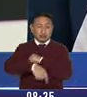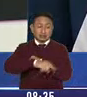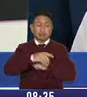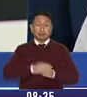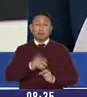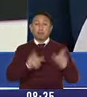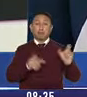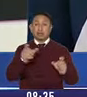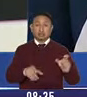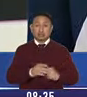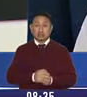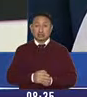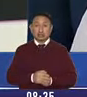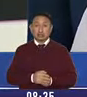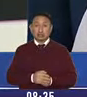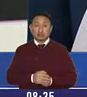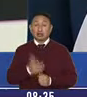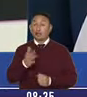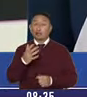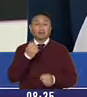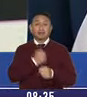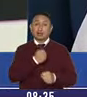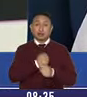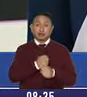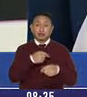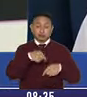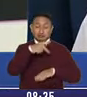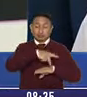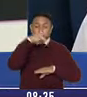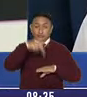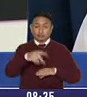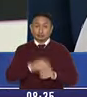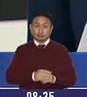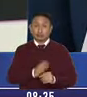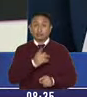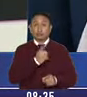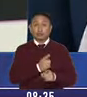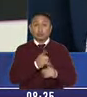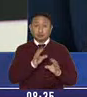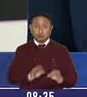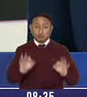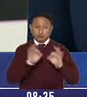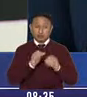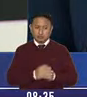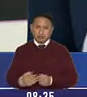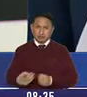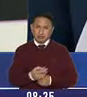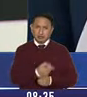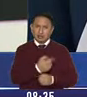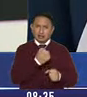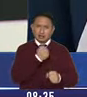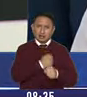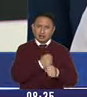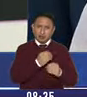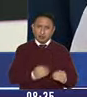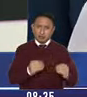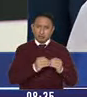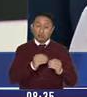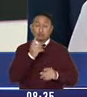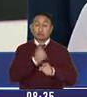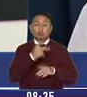viviendo la muchísima gente de Quito, de Pichincha. Por lo tanto, es importante generar empleo. Y para eso es que